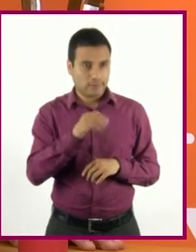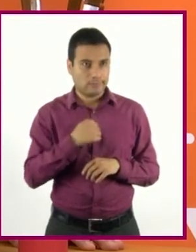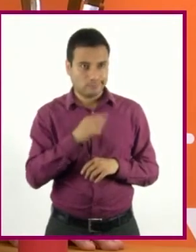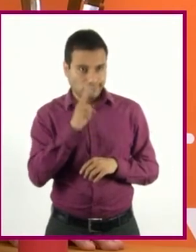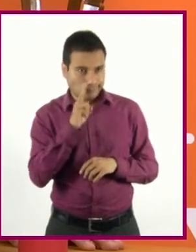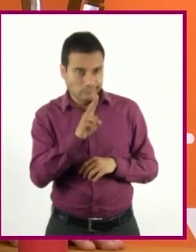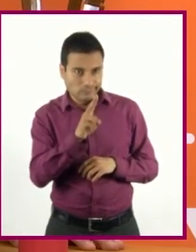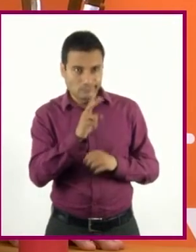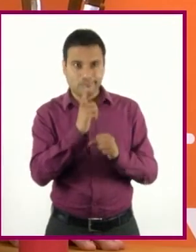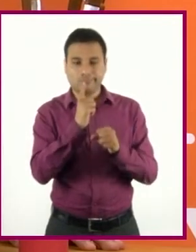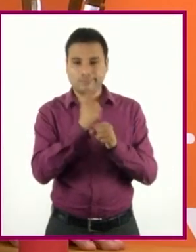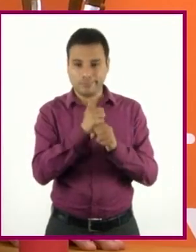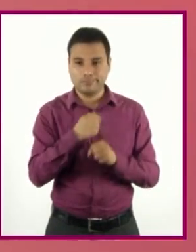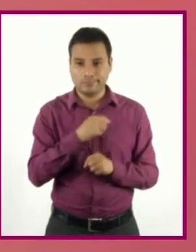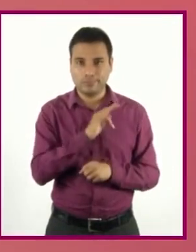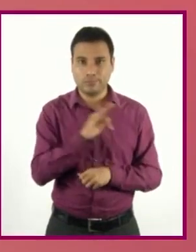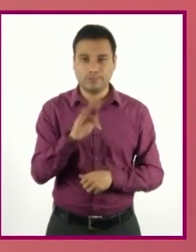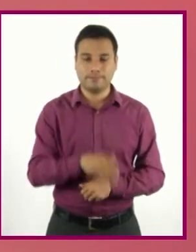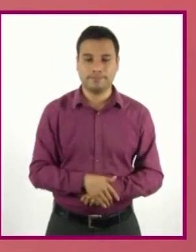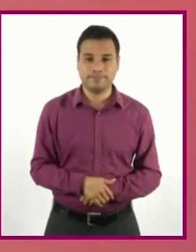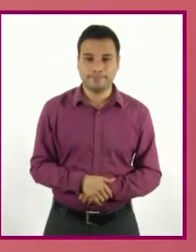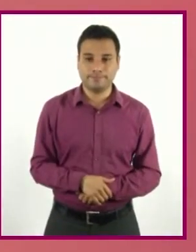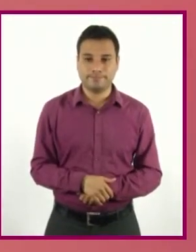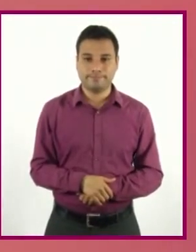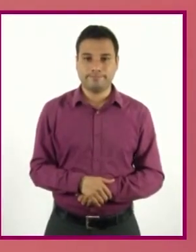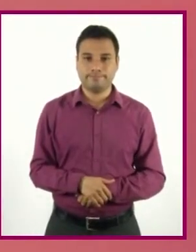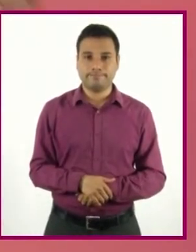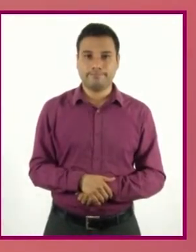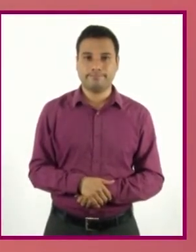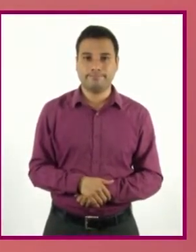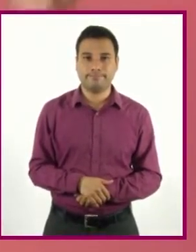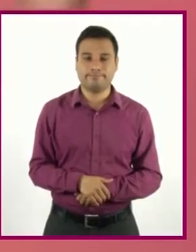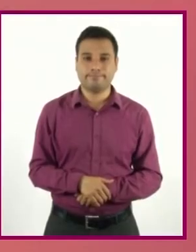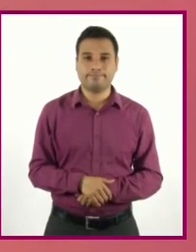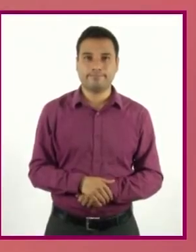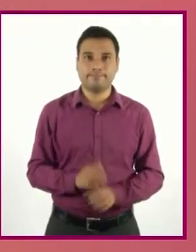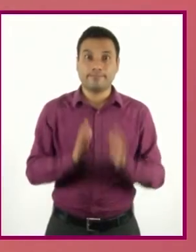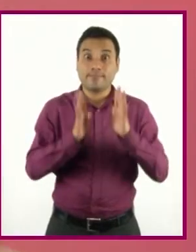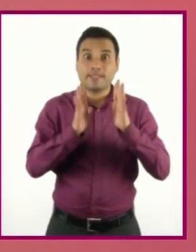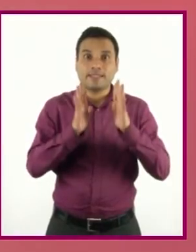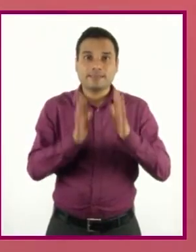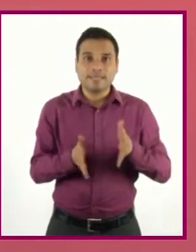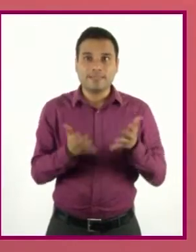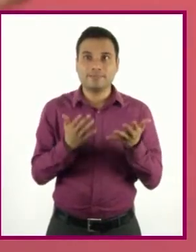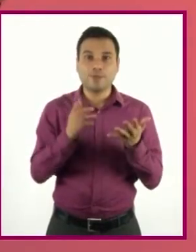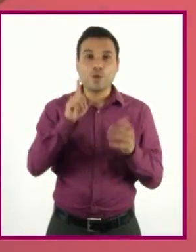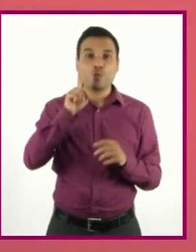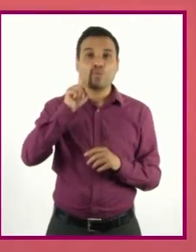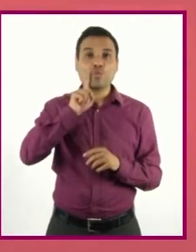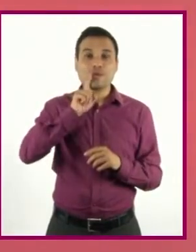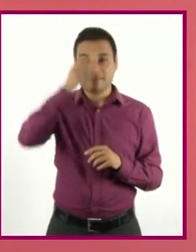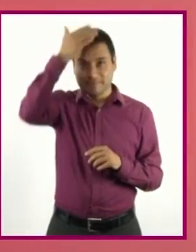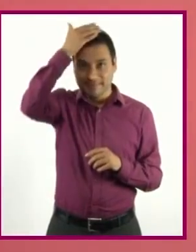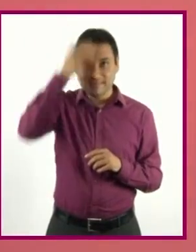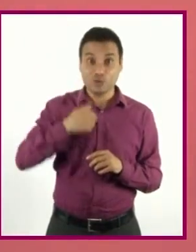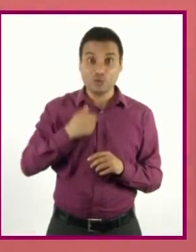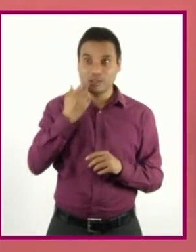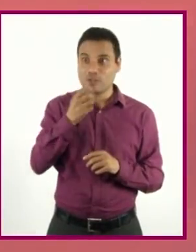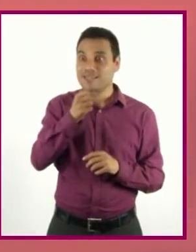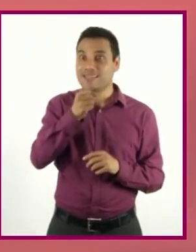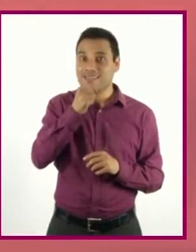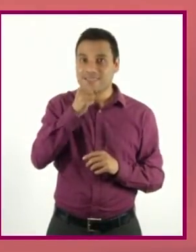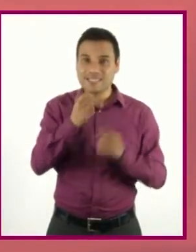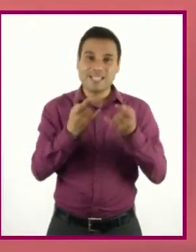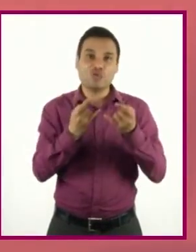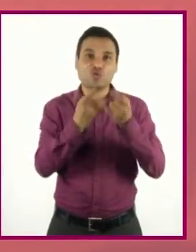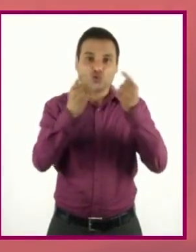respira como el entrevistado. Ya quiero ir a entrevistar a mi vecina. Quiero que me cuente historias